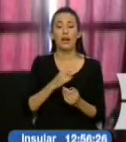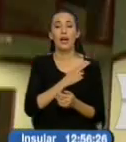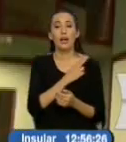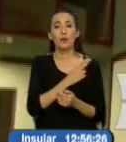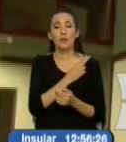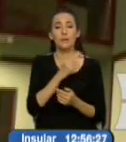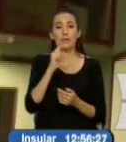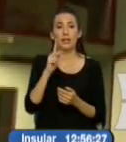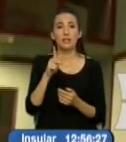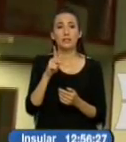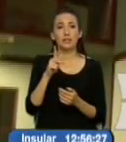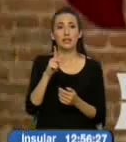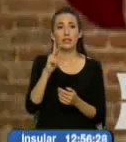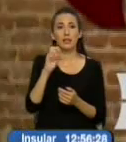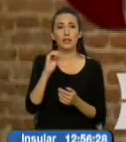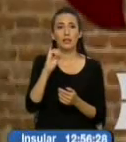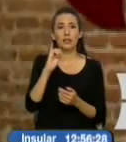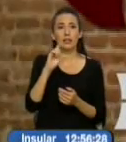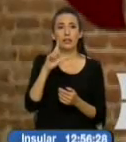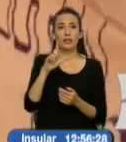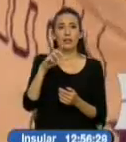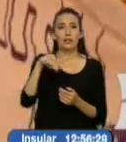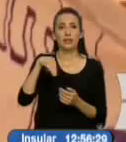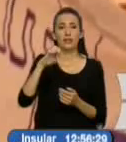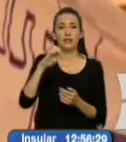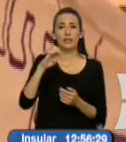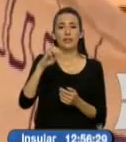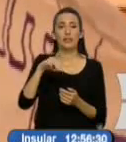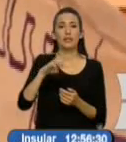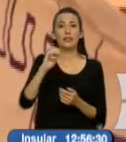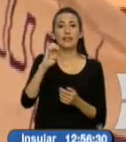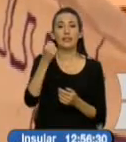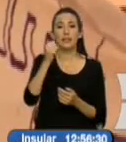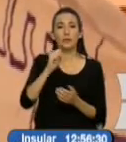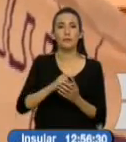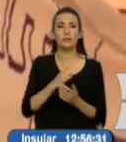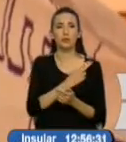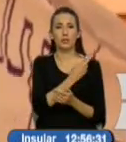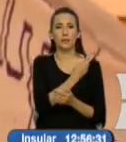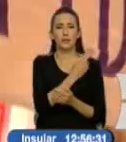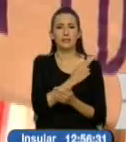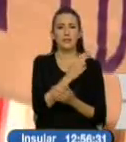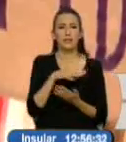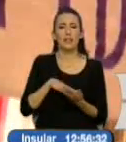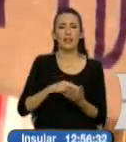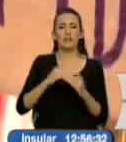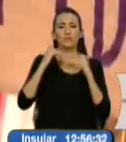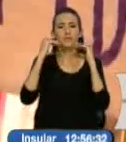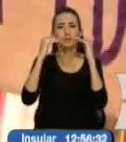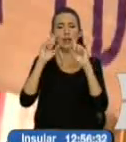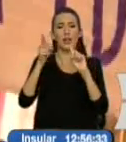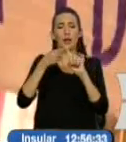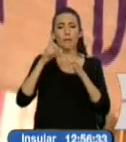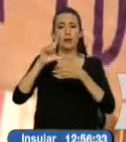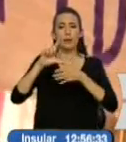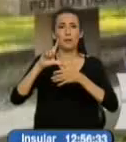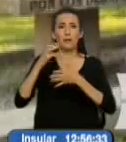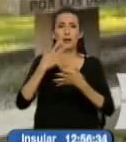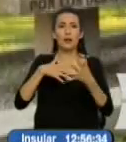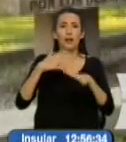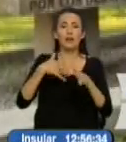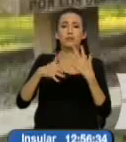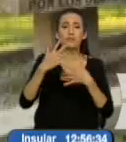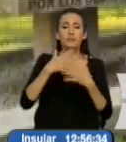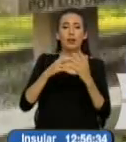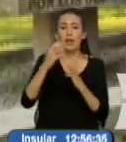del Gran Buenos Aires de Argentina. Es una institución de educación superior pública, considerada la pionera en Latinoamérica en implementar la